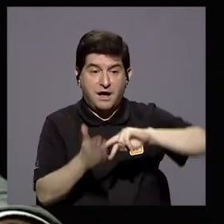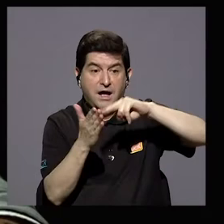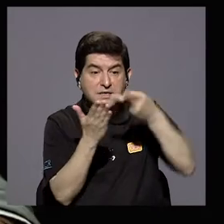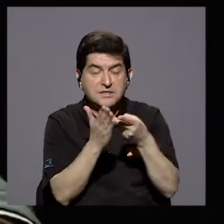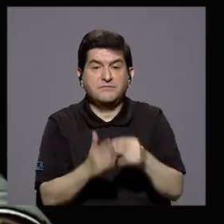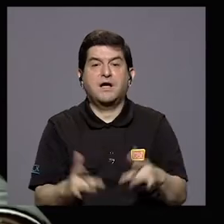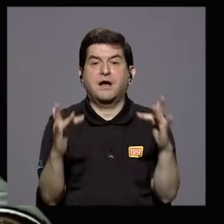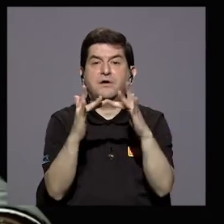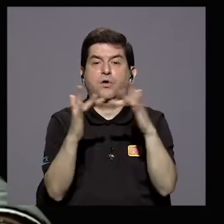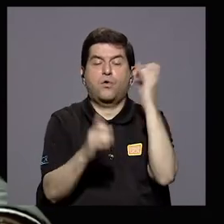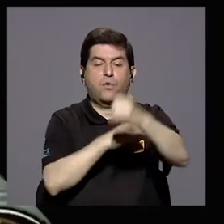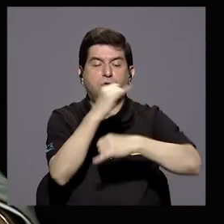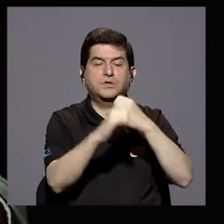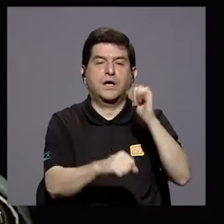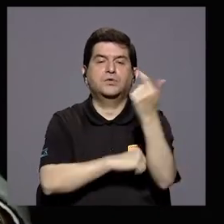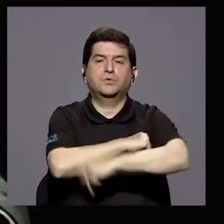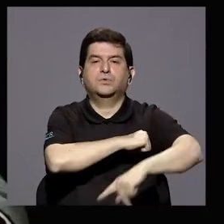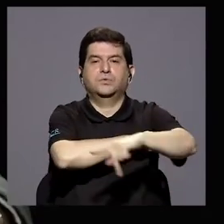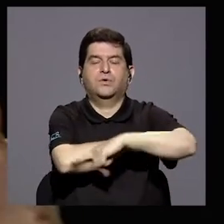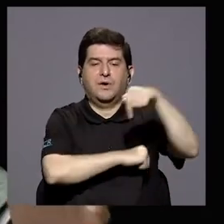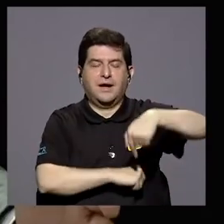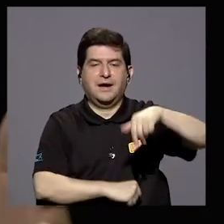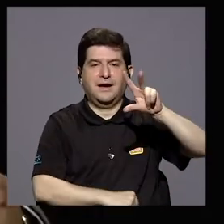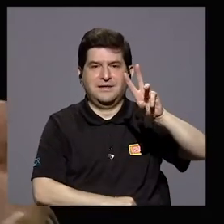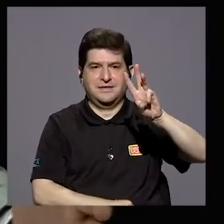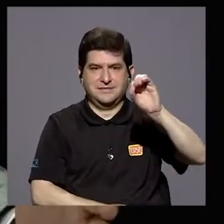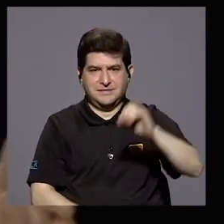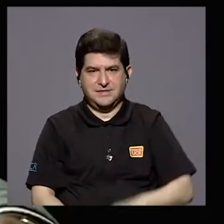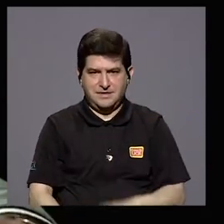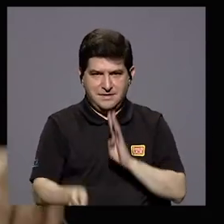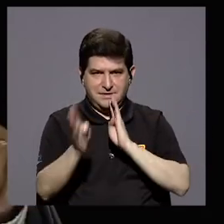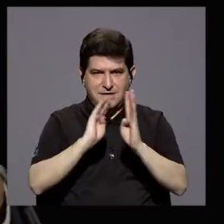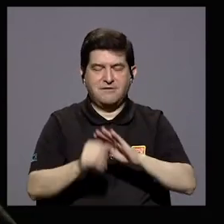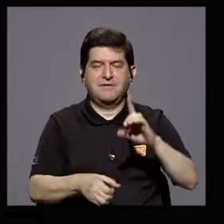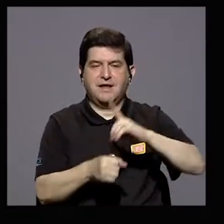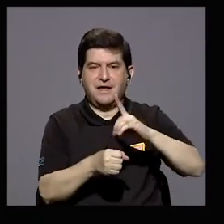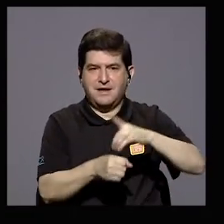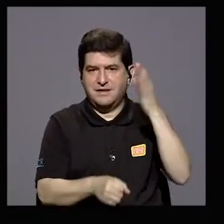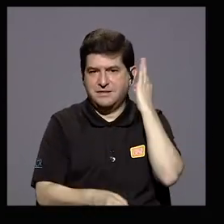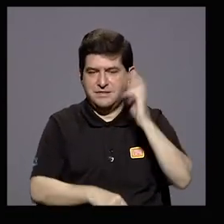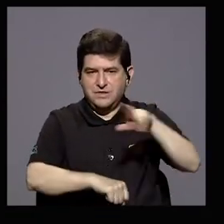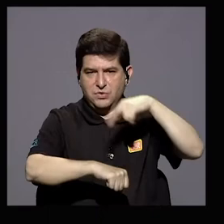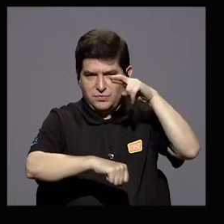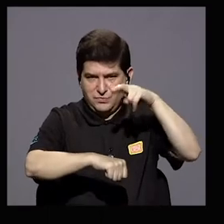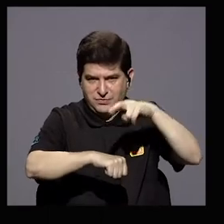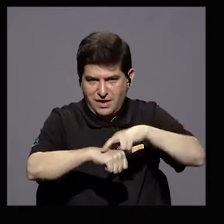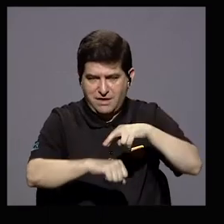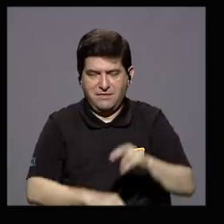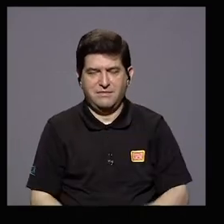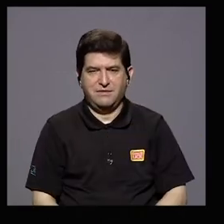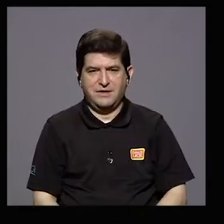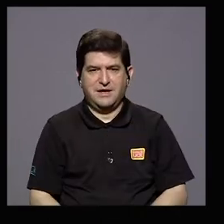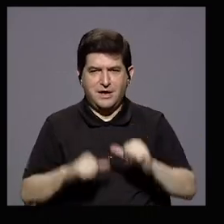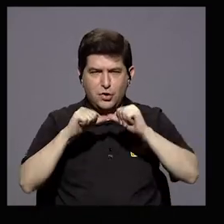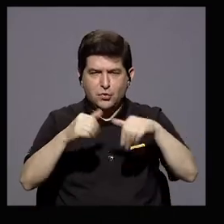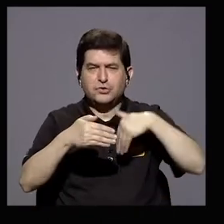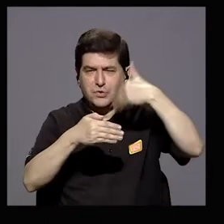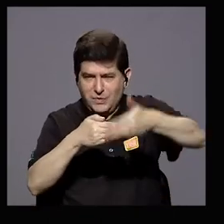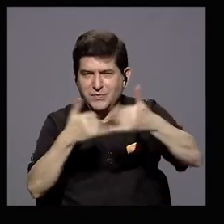cercanía internacional con otros países. Estamos en 360, estoy conversando con una diputada de la República. Venimos ya